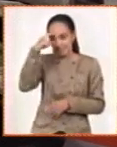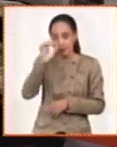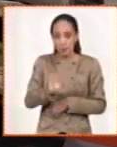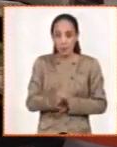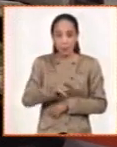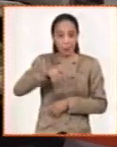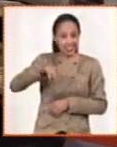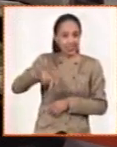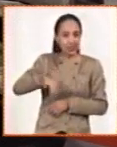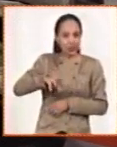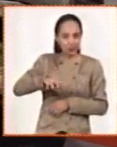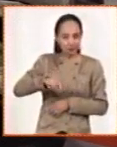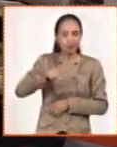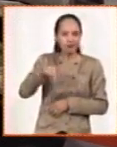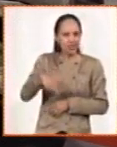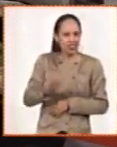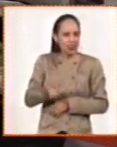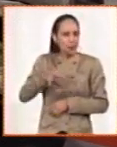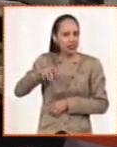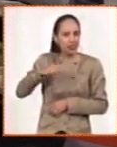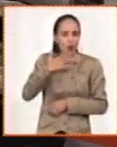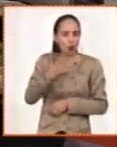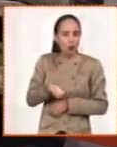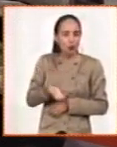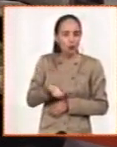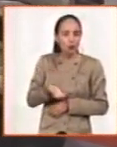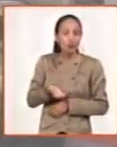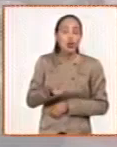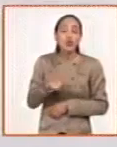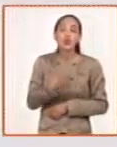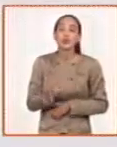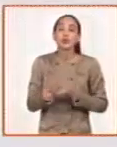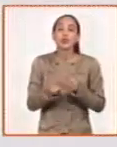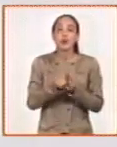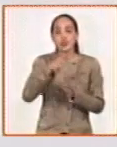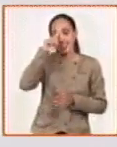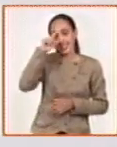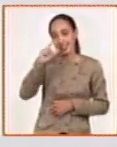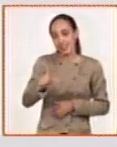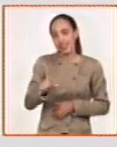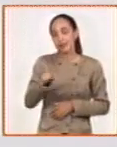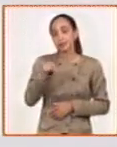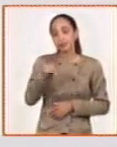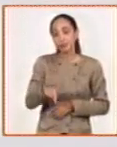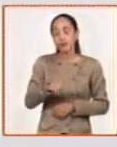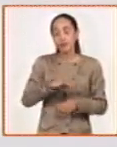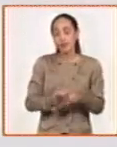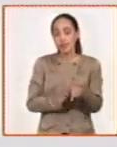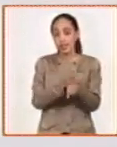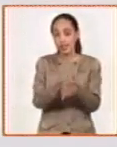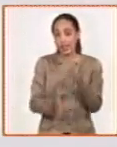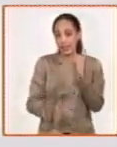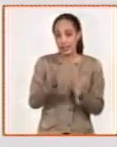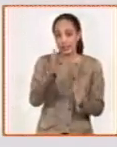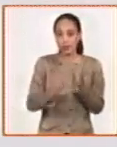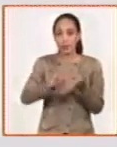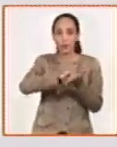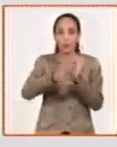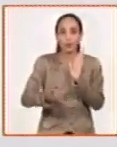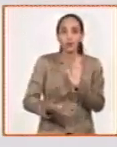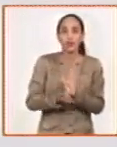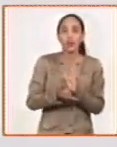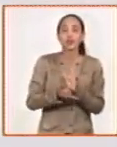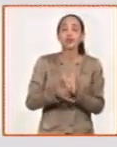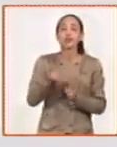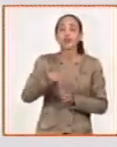del Río, ¿cómo fue? Bueno, eso nosotros lo comenzamos desde Santa Clara cuando la pandemia. Surgió este proyecto Santa Clara por la